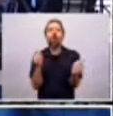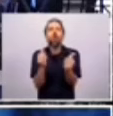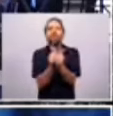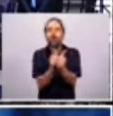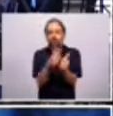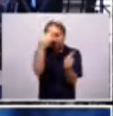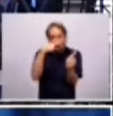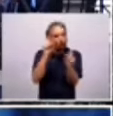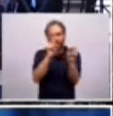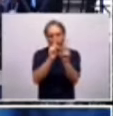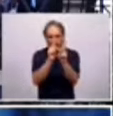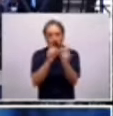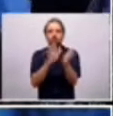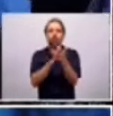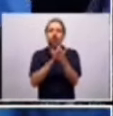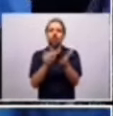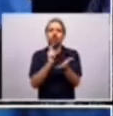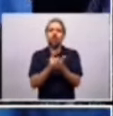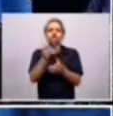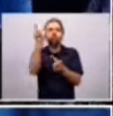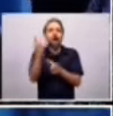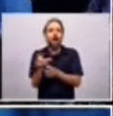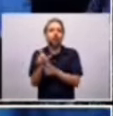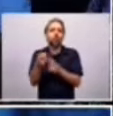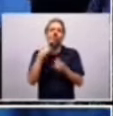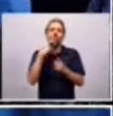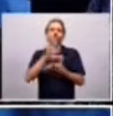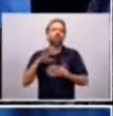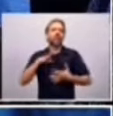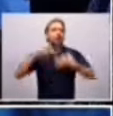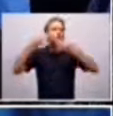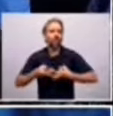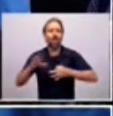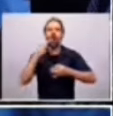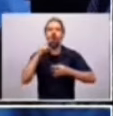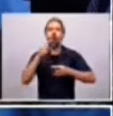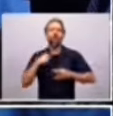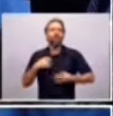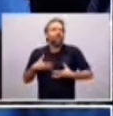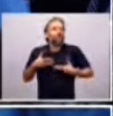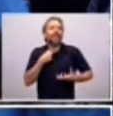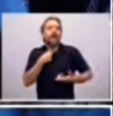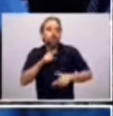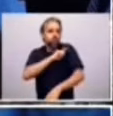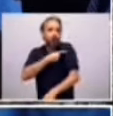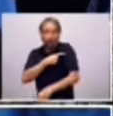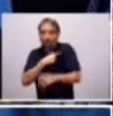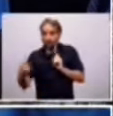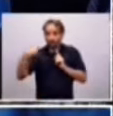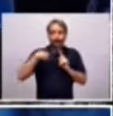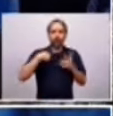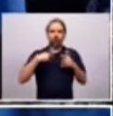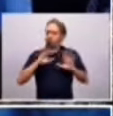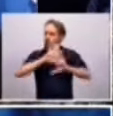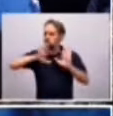una andanada de amparos por parte de la CGT, de los gremios, de manera individual, de manera colectiva, toda esa estrategia también